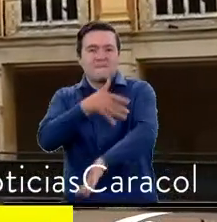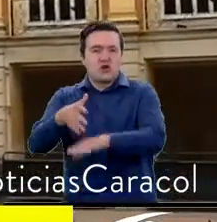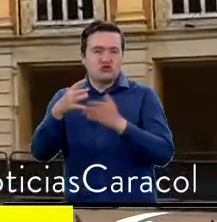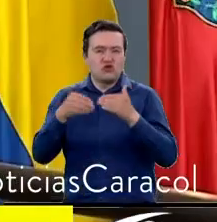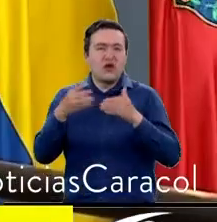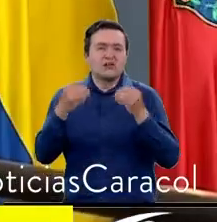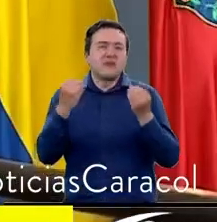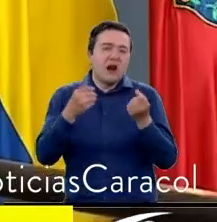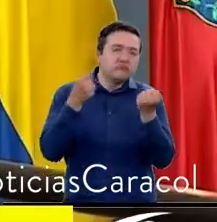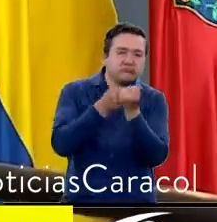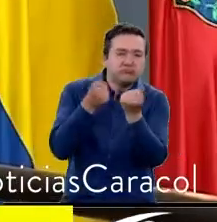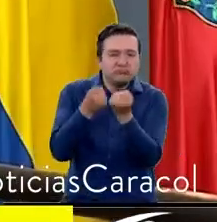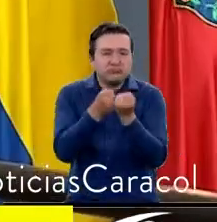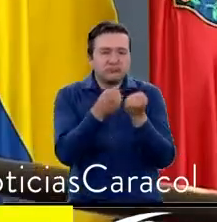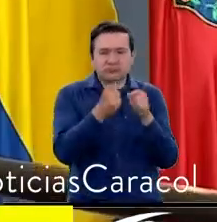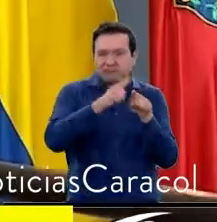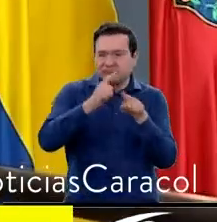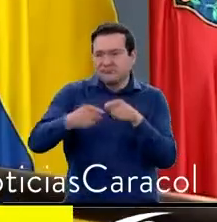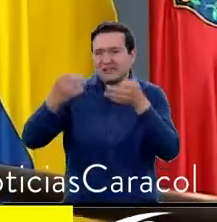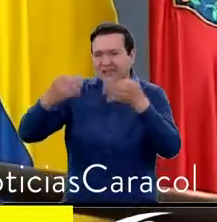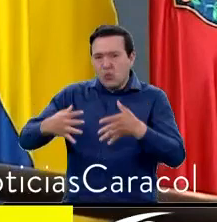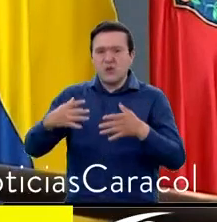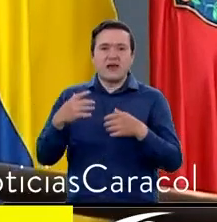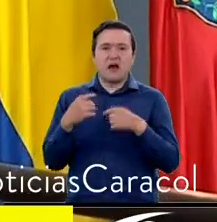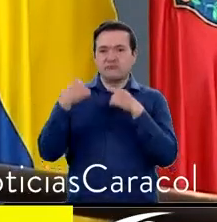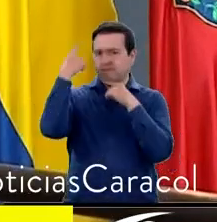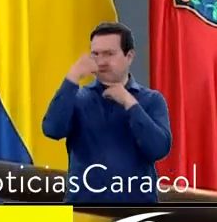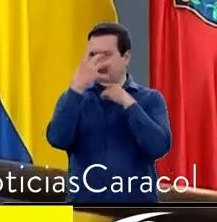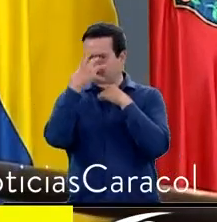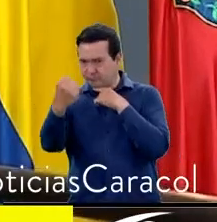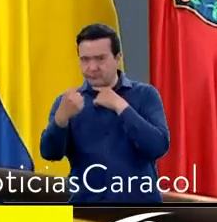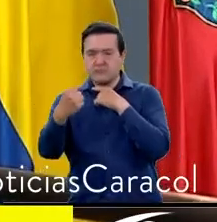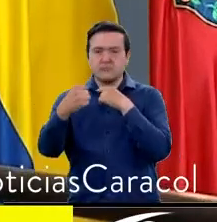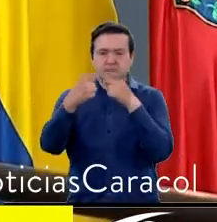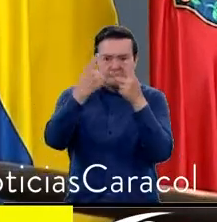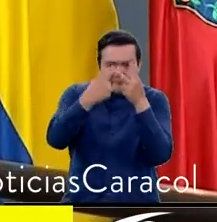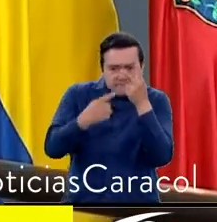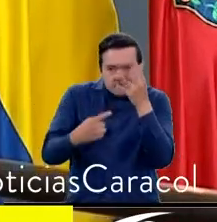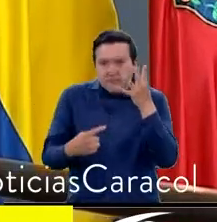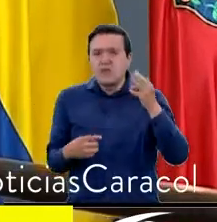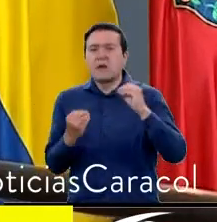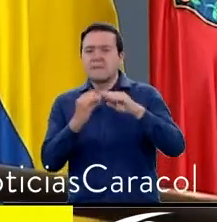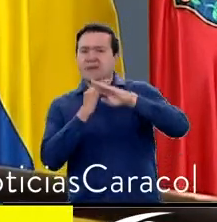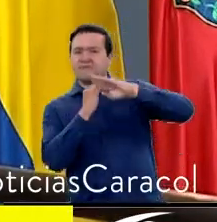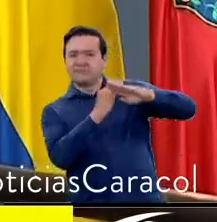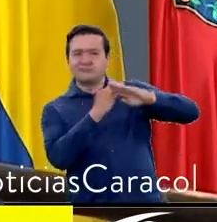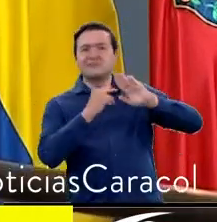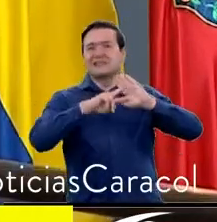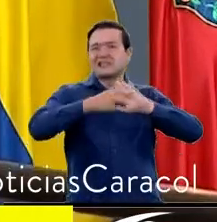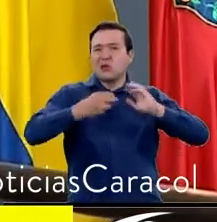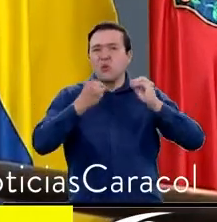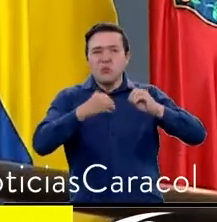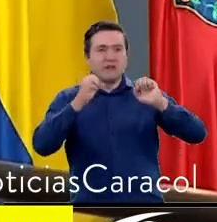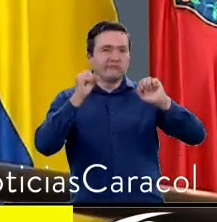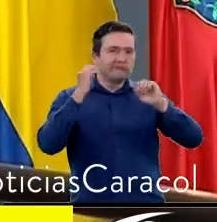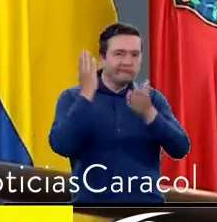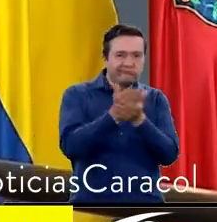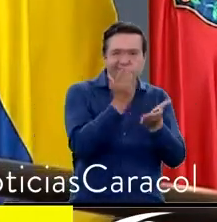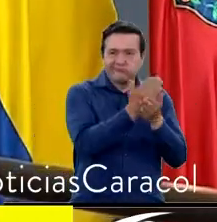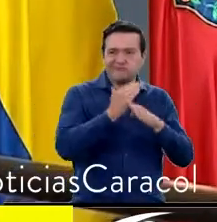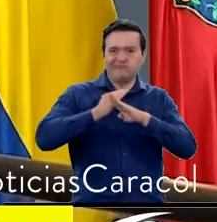la seguridad, soluciones tecnológicas de biometría, de reconocimiento facial y otro tipo de tecnologías de